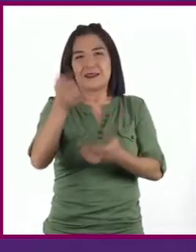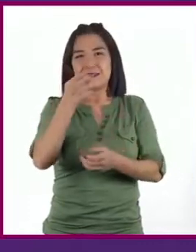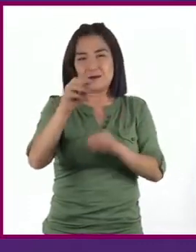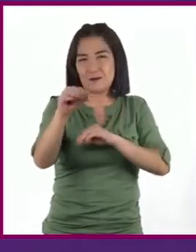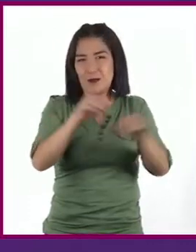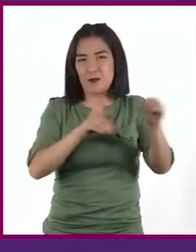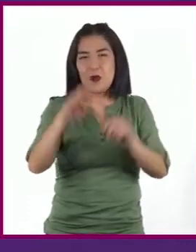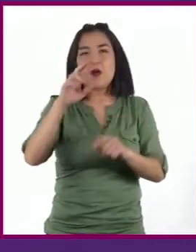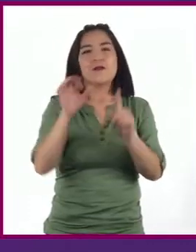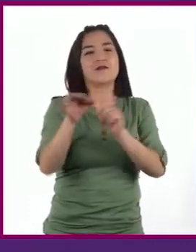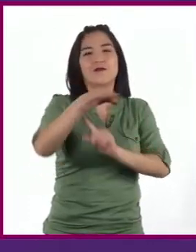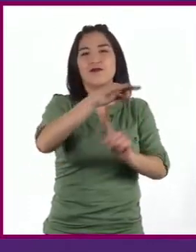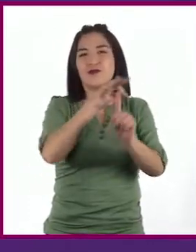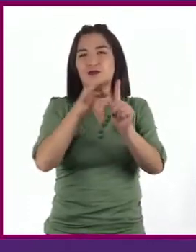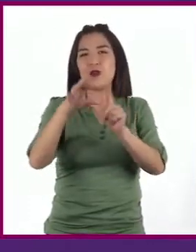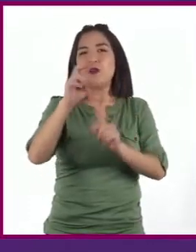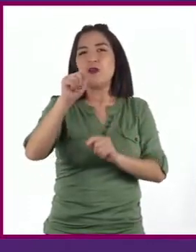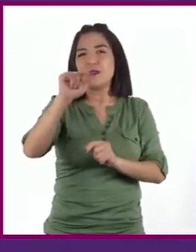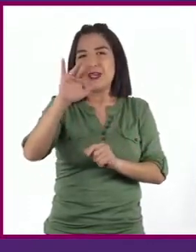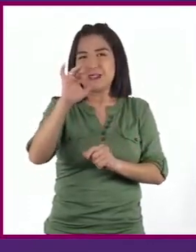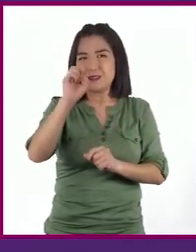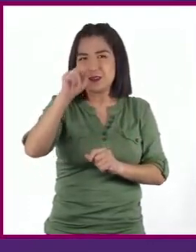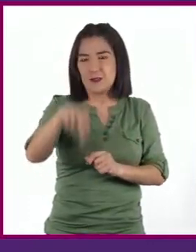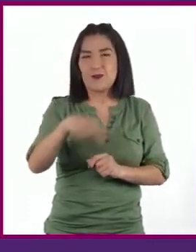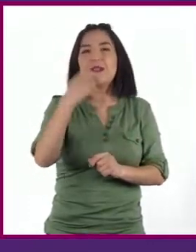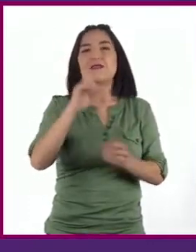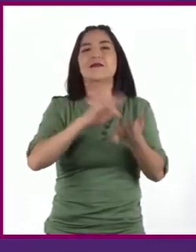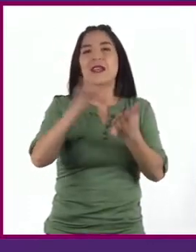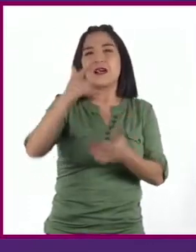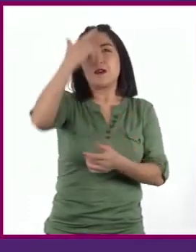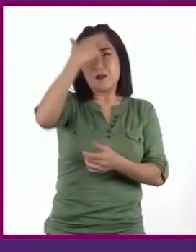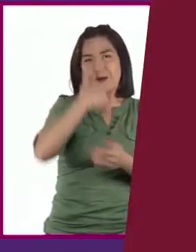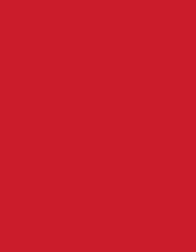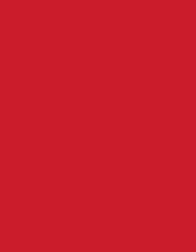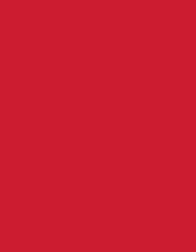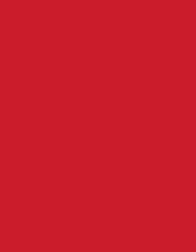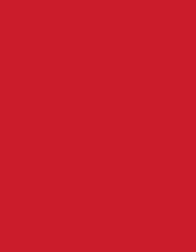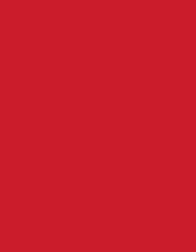que cause el día y la noche en la Tierra.